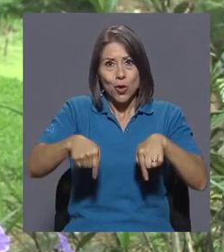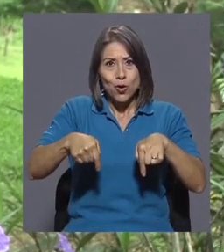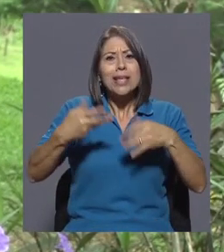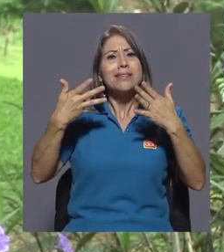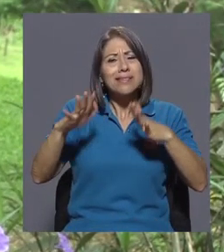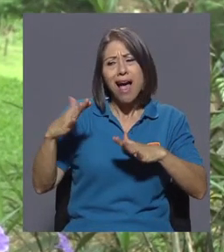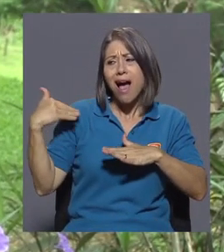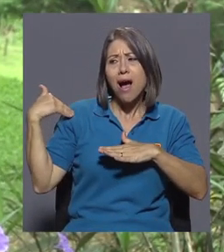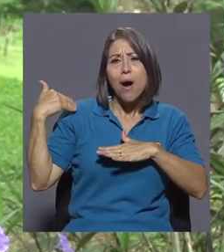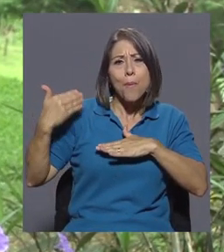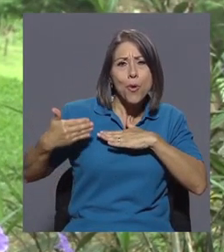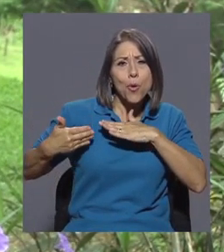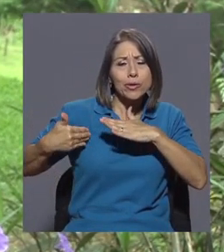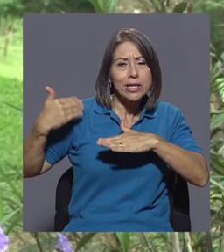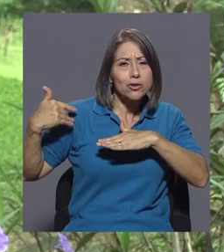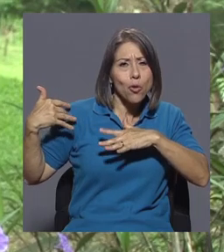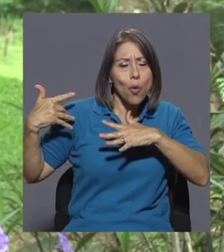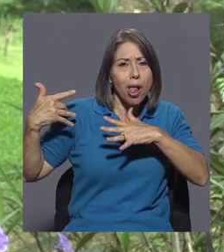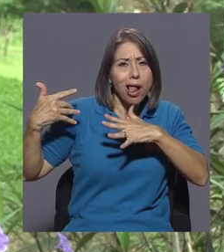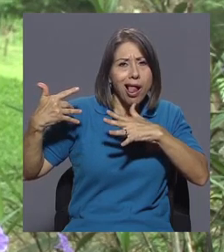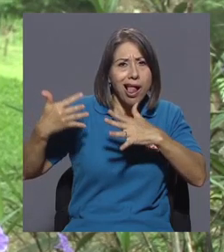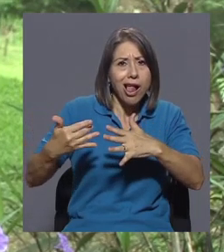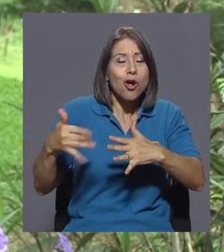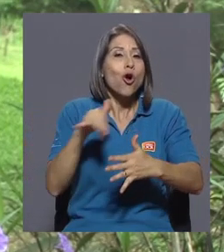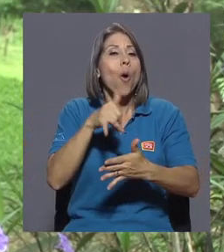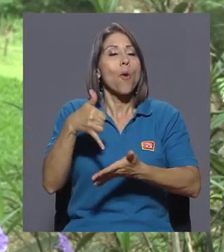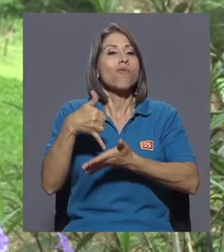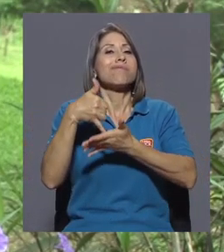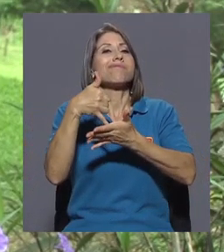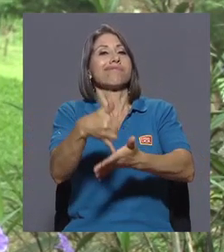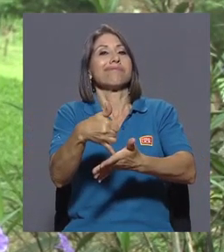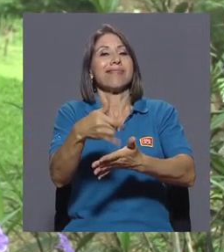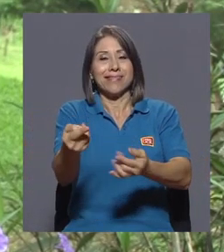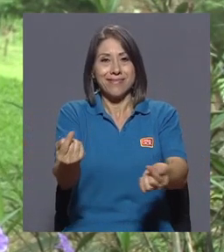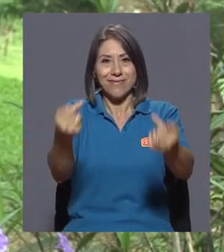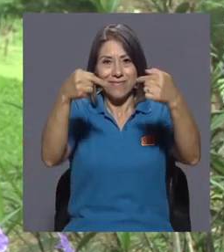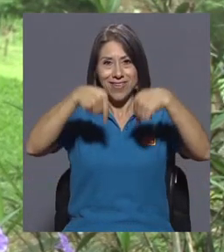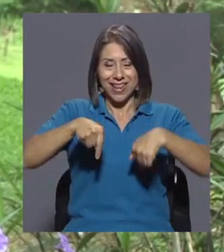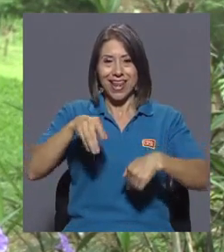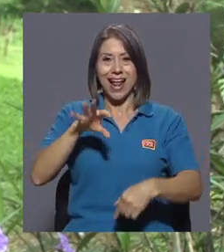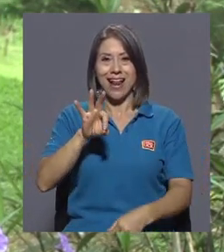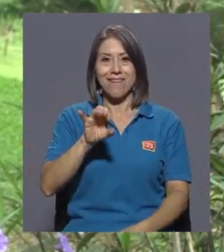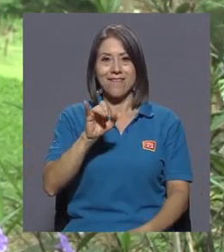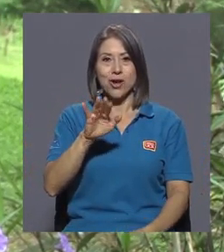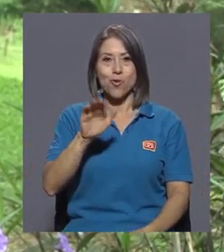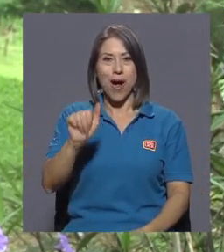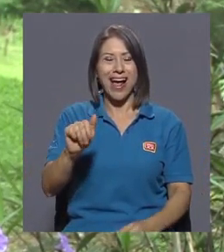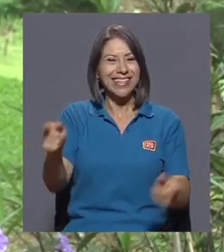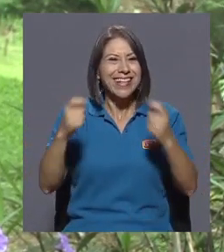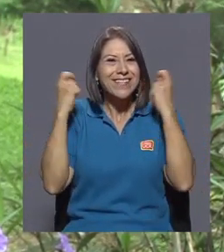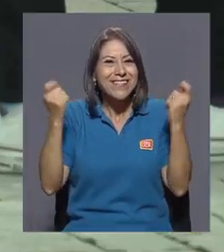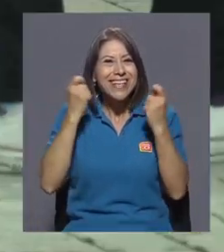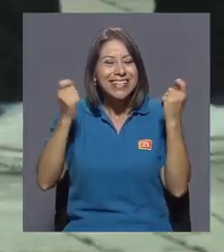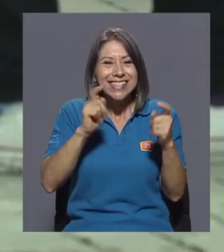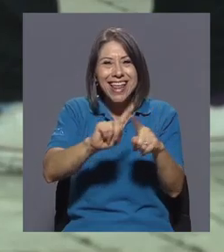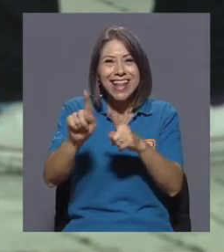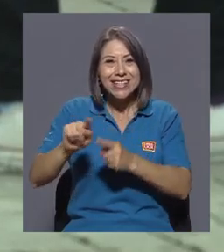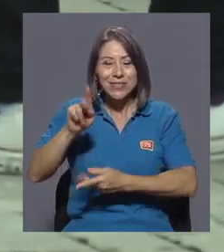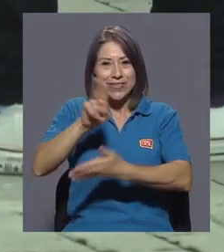proceso, y como una recompensa se les ha dado que vengan al FICUA, que es la fiesta de las